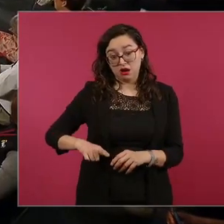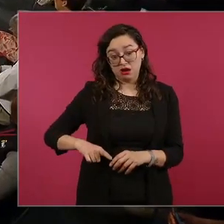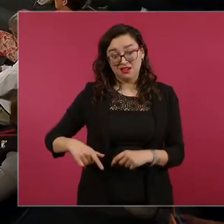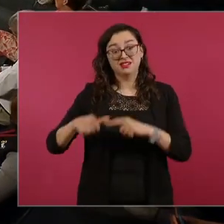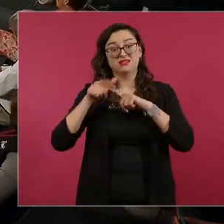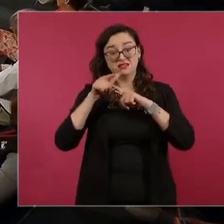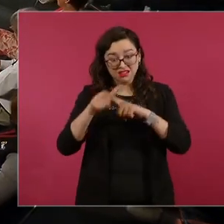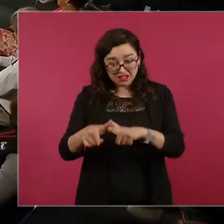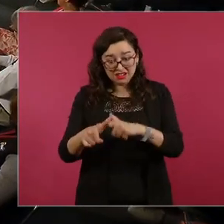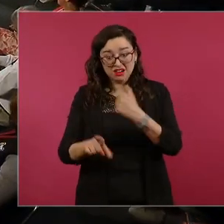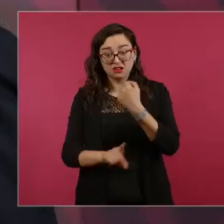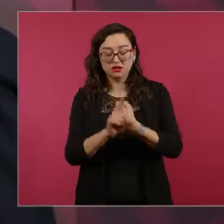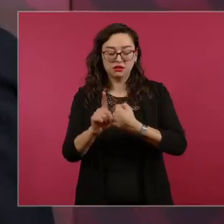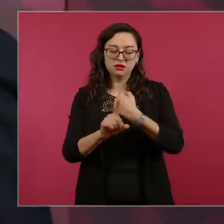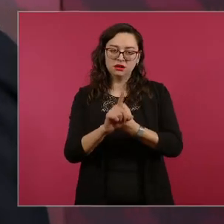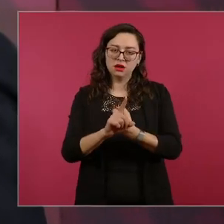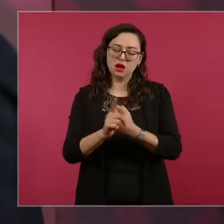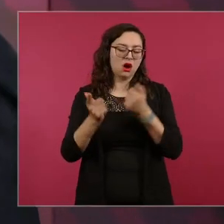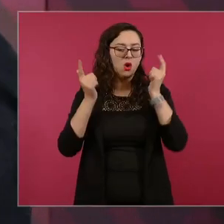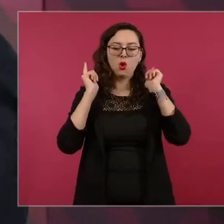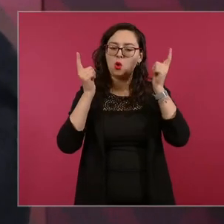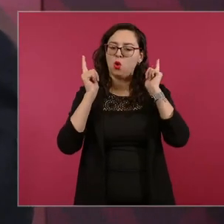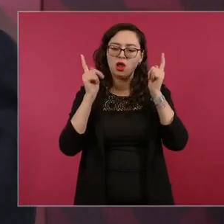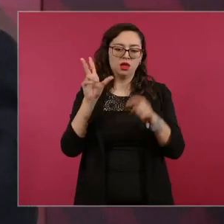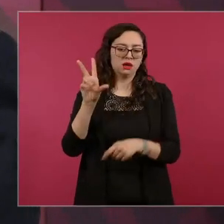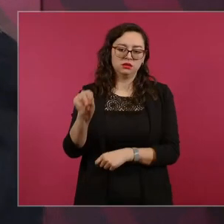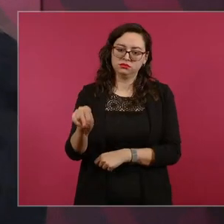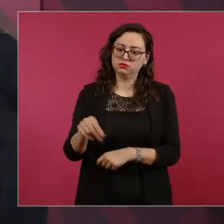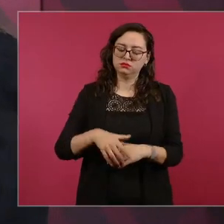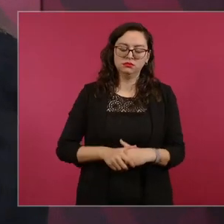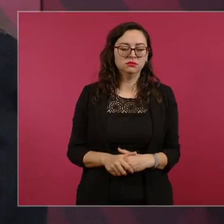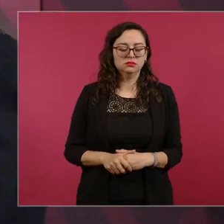pendiente.